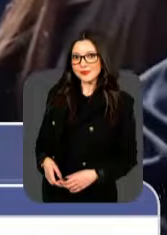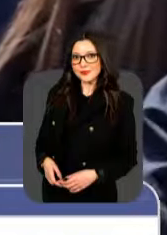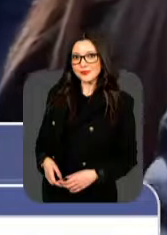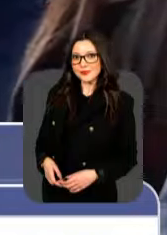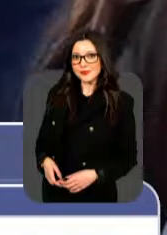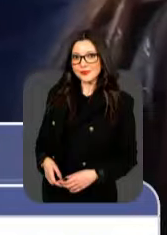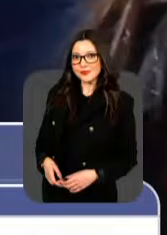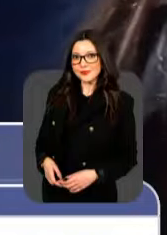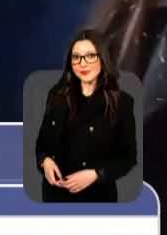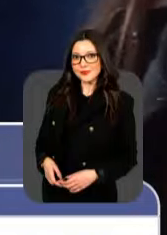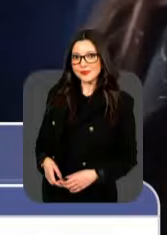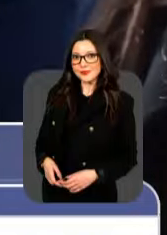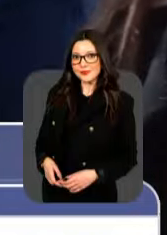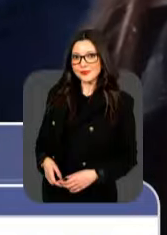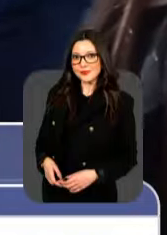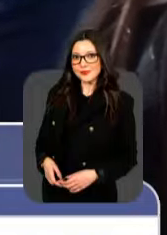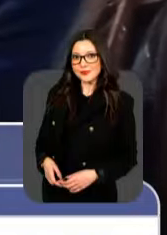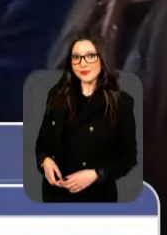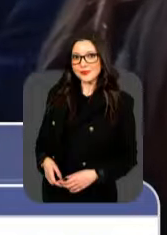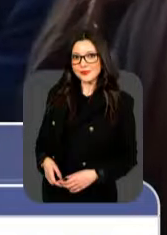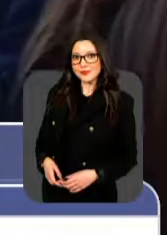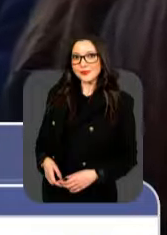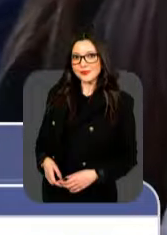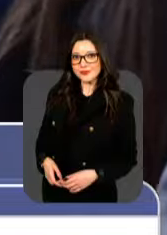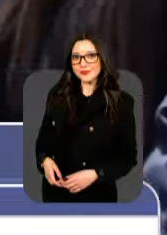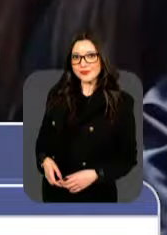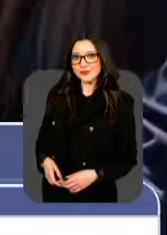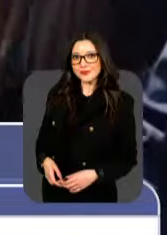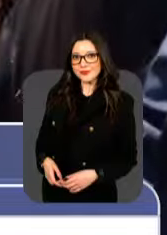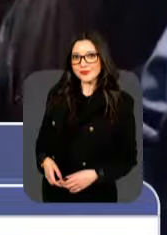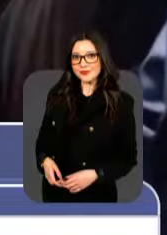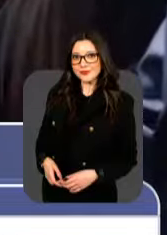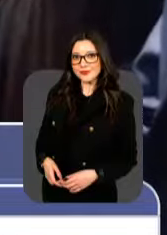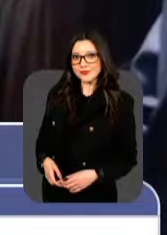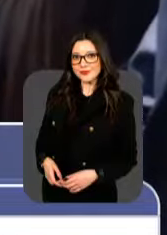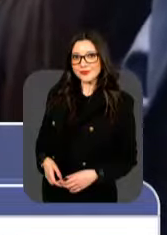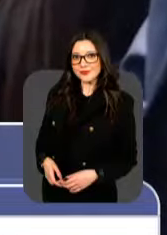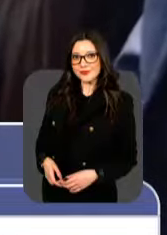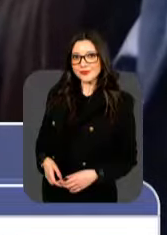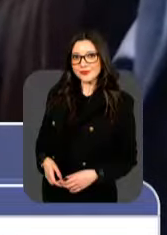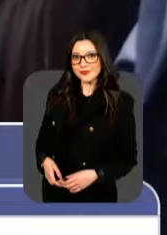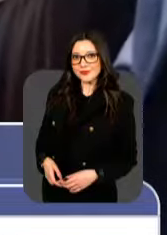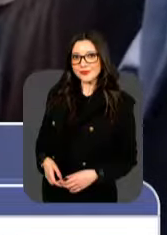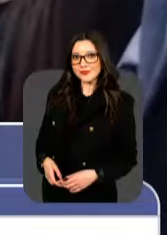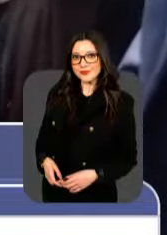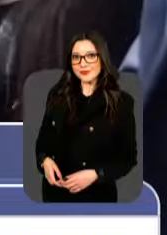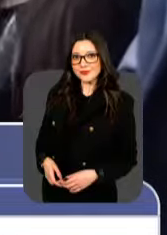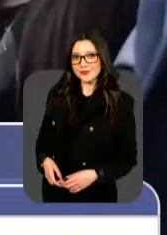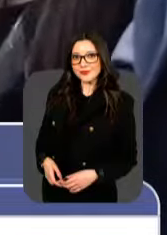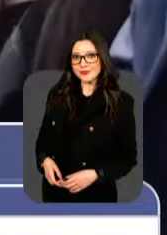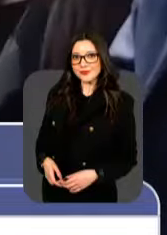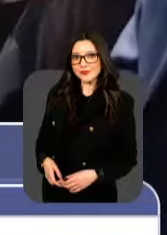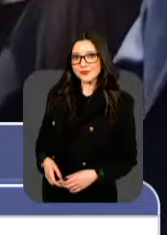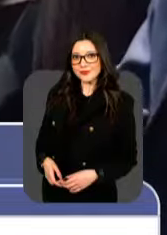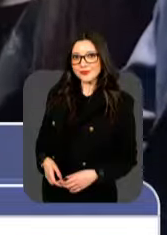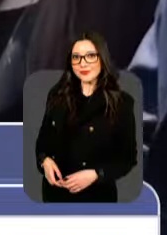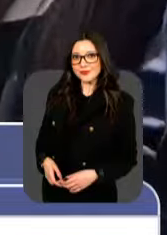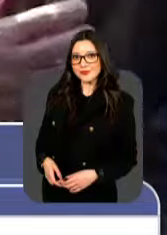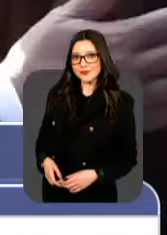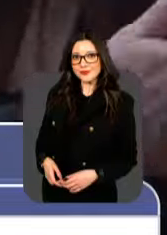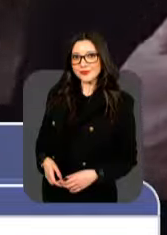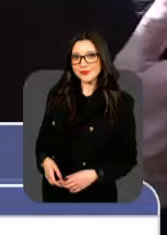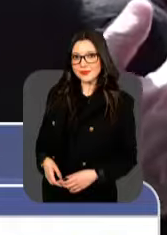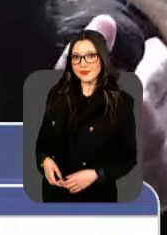del Comité Político de Ministros y por supuesto que es un tema del cual se abordó considerando la molestia,